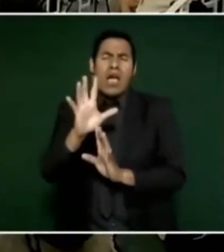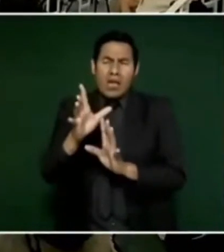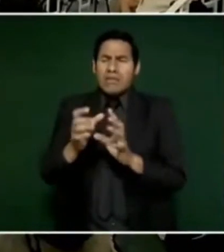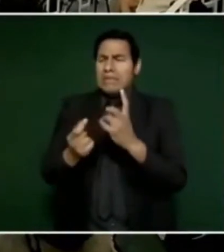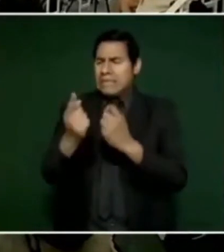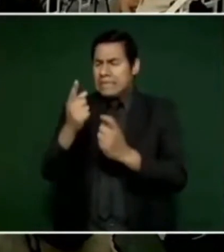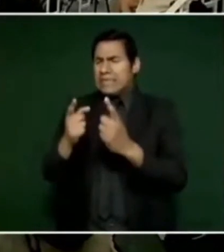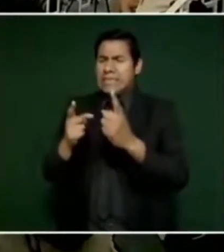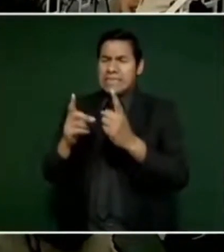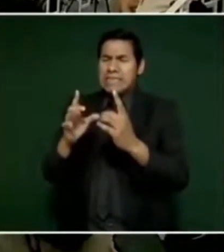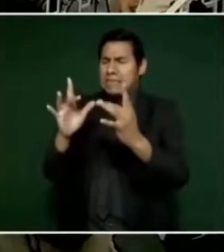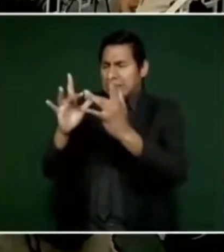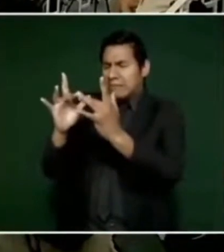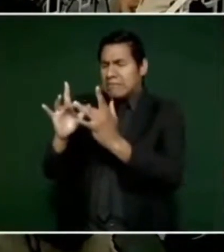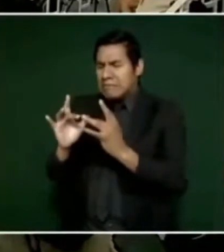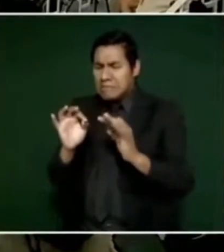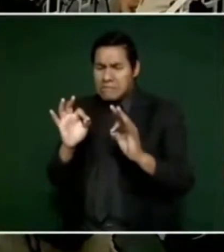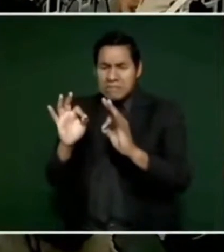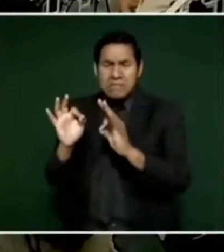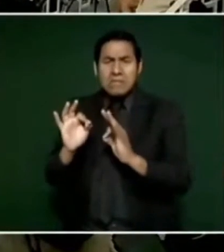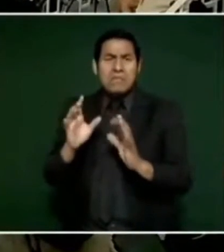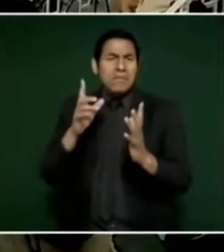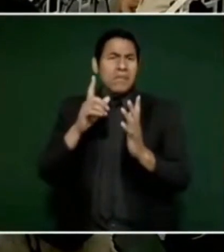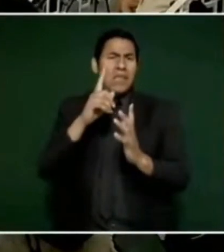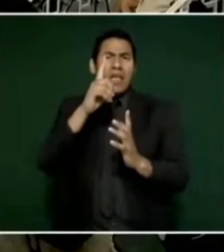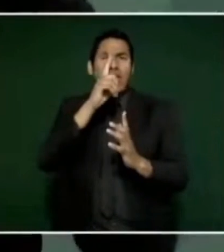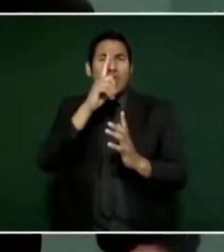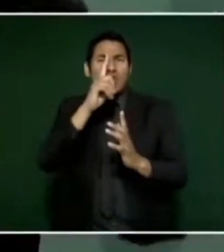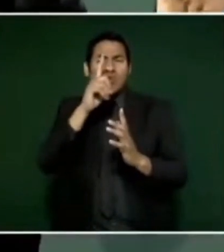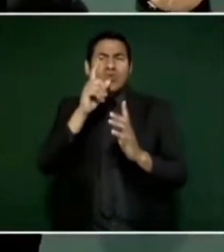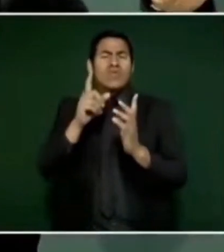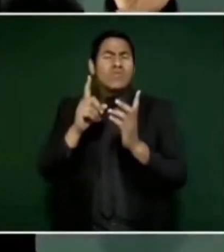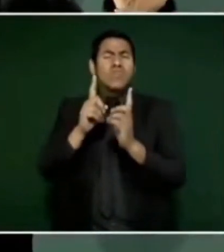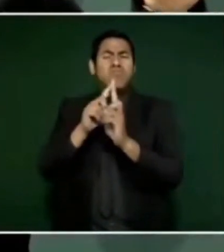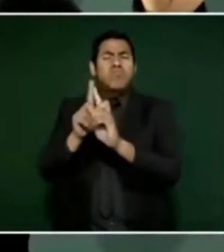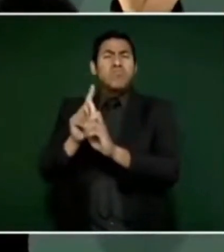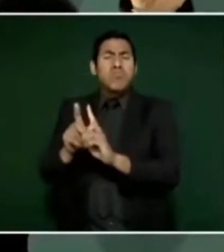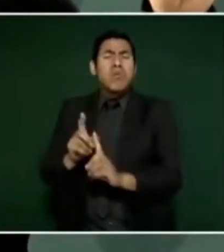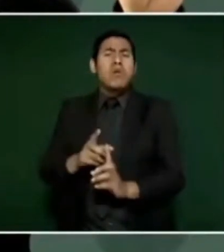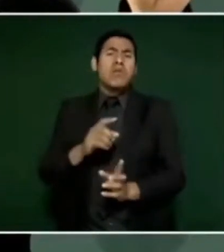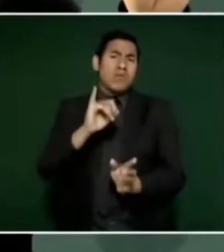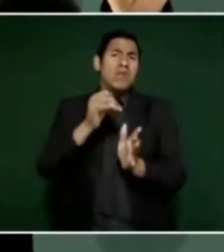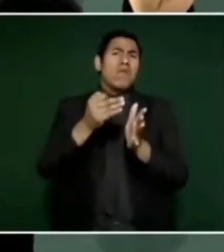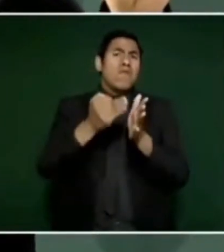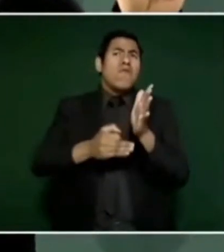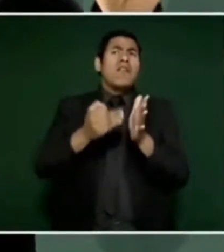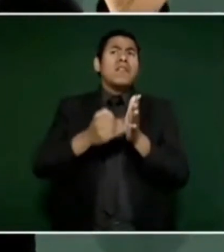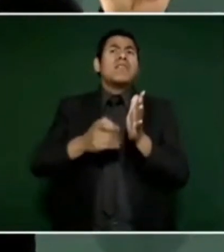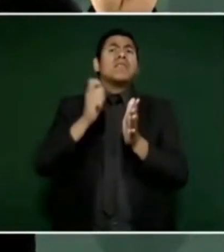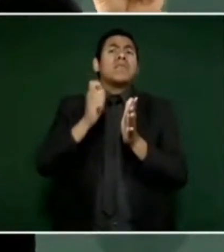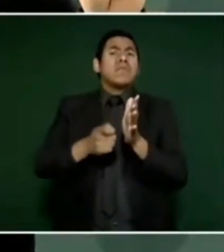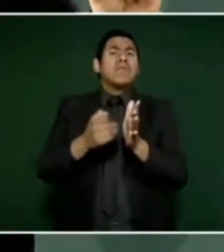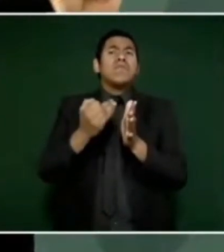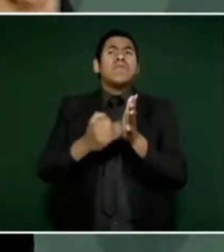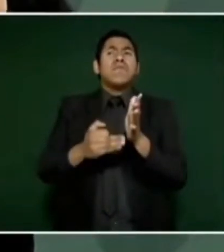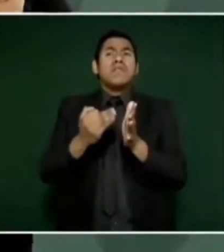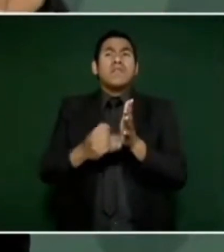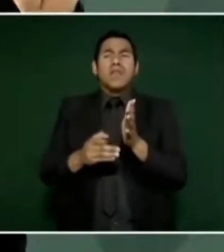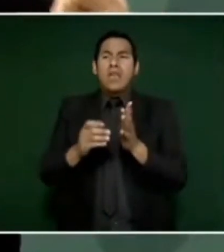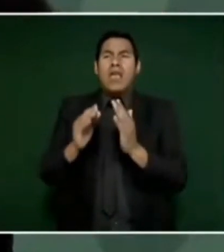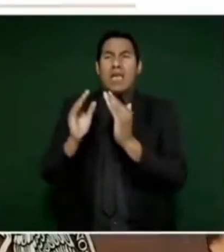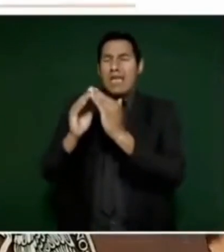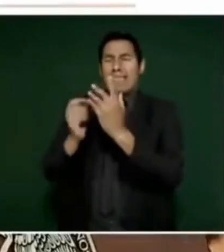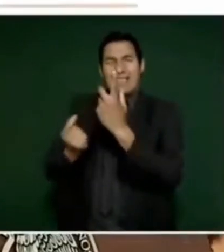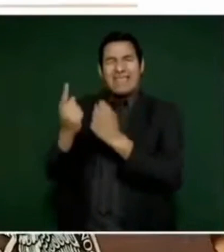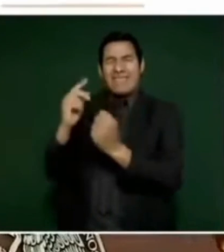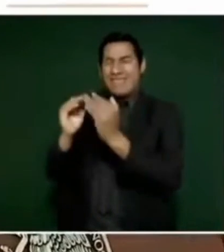conexión en toda la red. Nos falta la conexión en los domicilios, pero